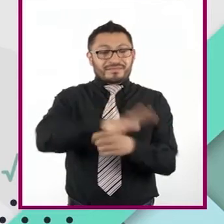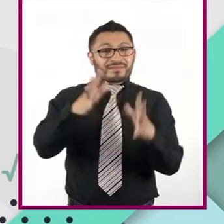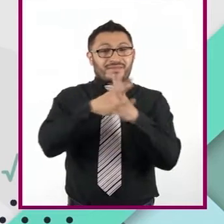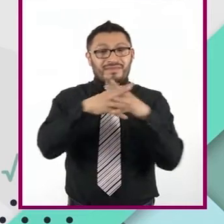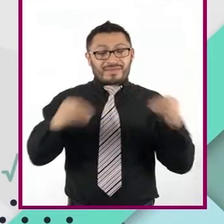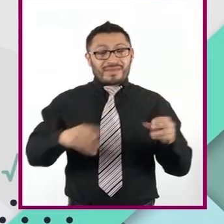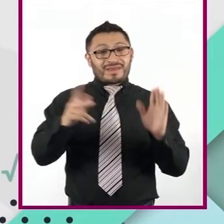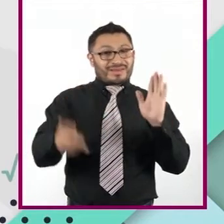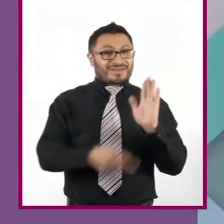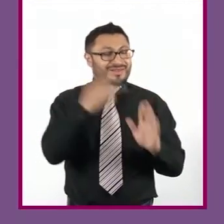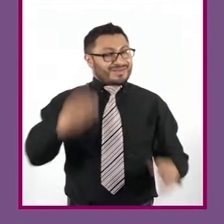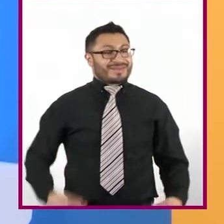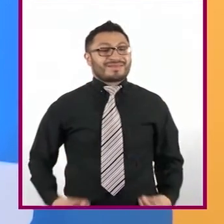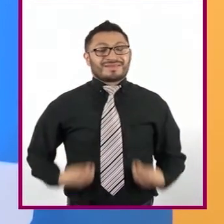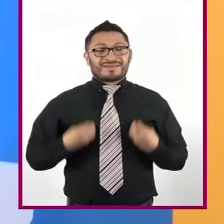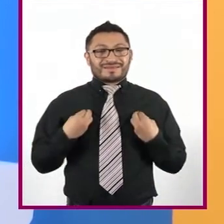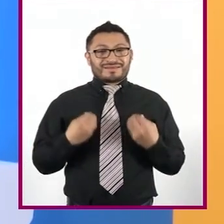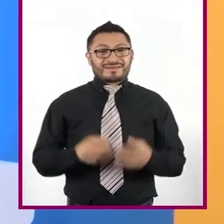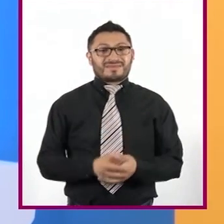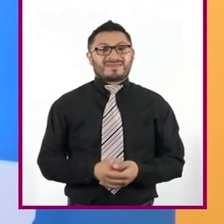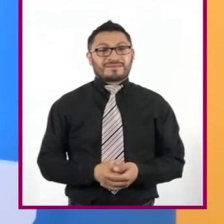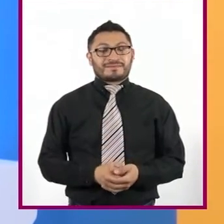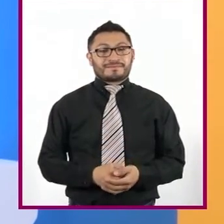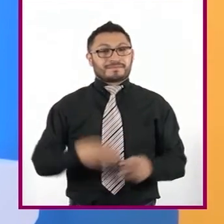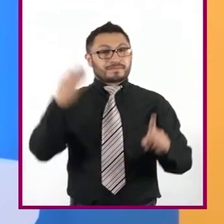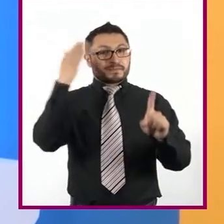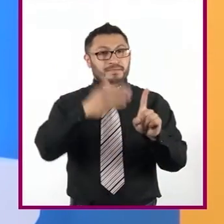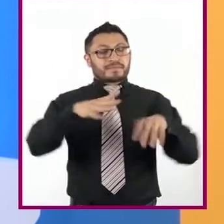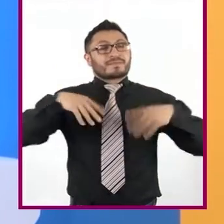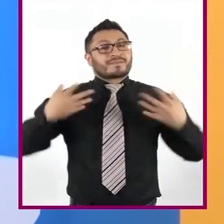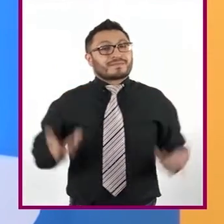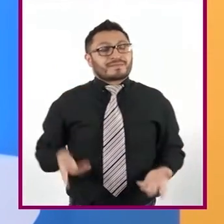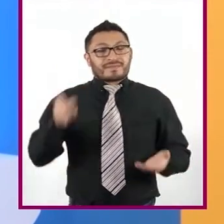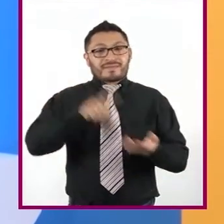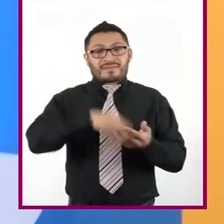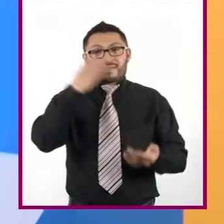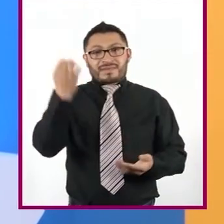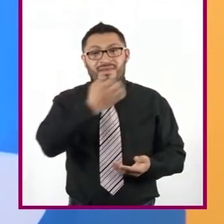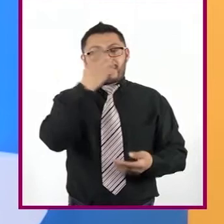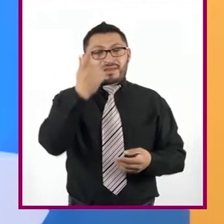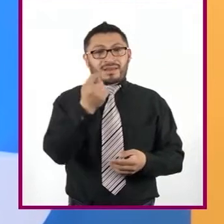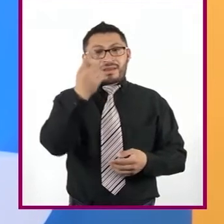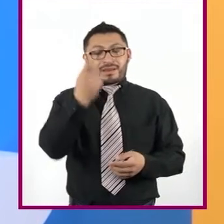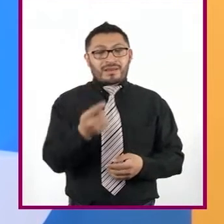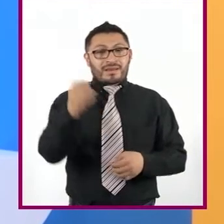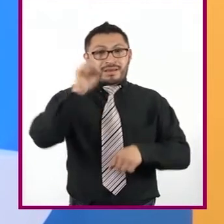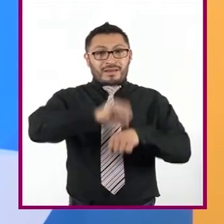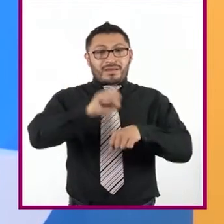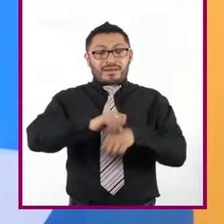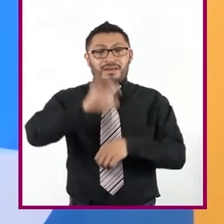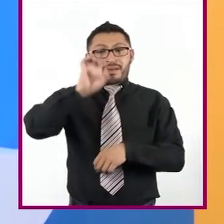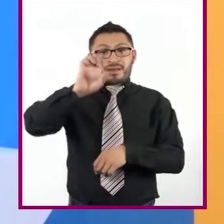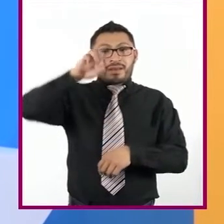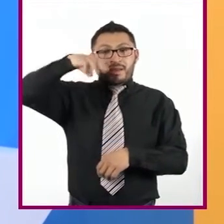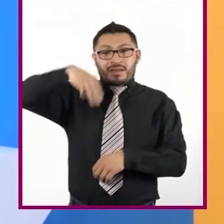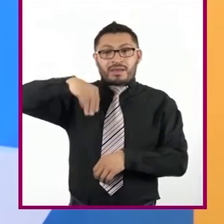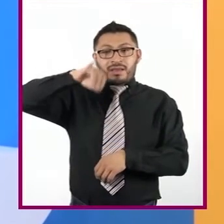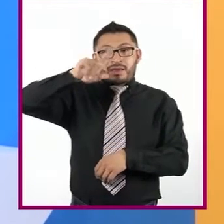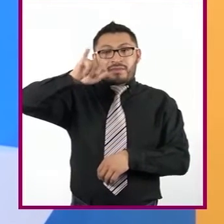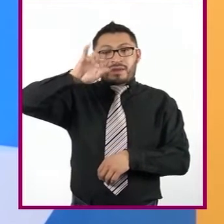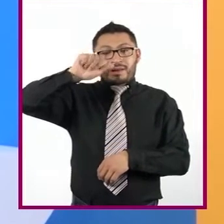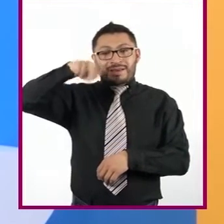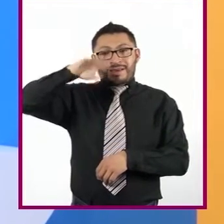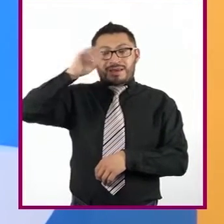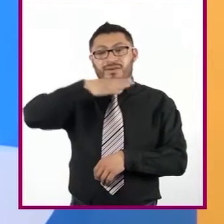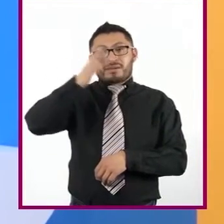a vivirlas. El punto es que en la escuela telesecundaria Emiliano Zapata, ubicada en